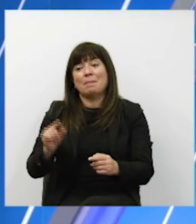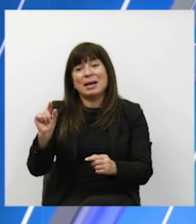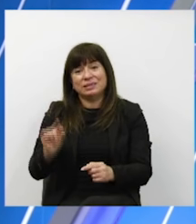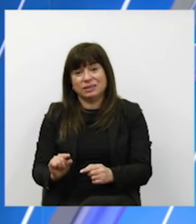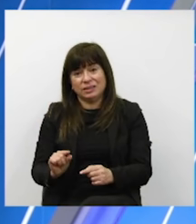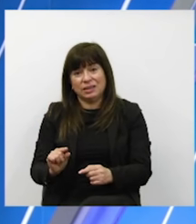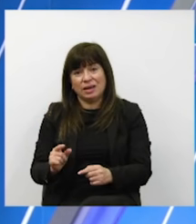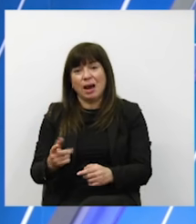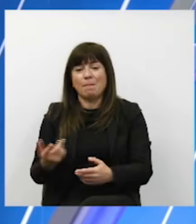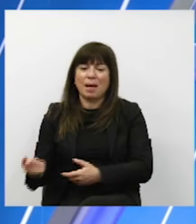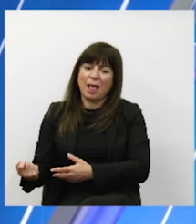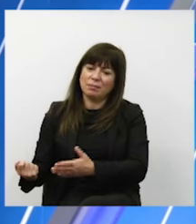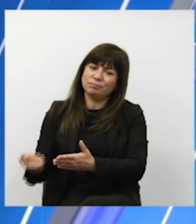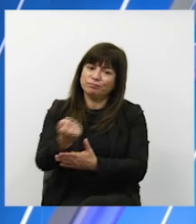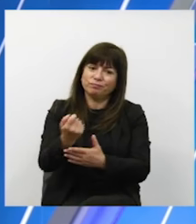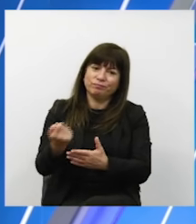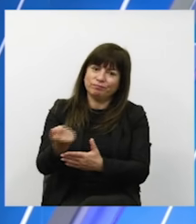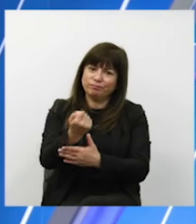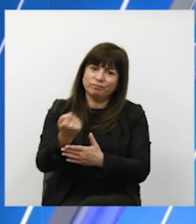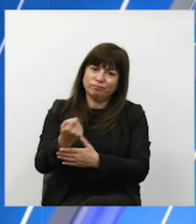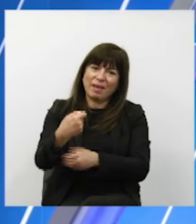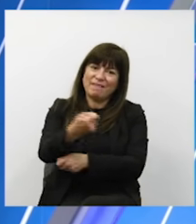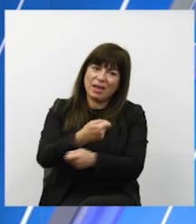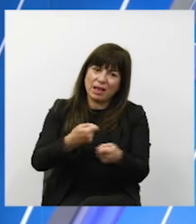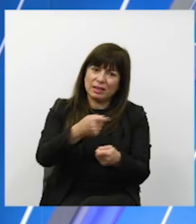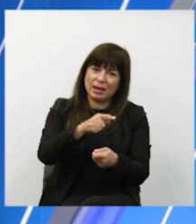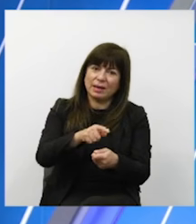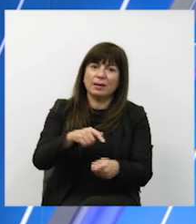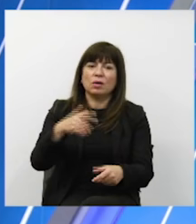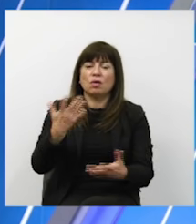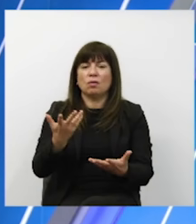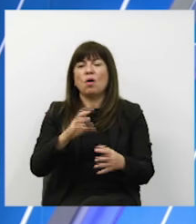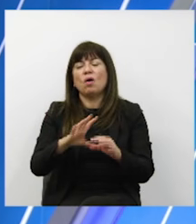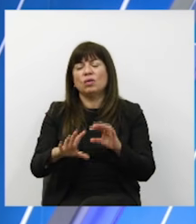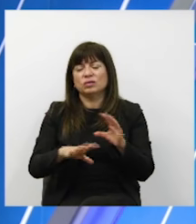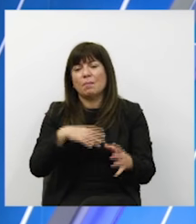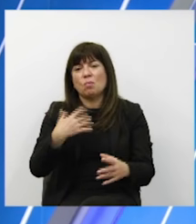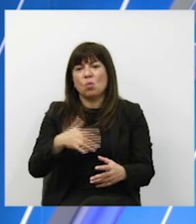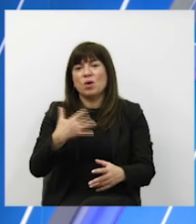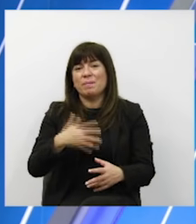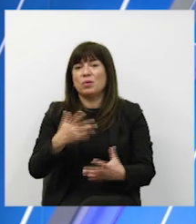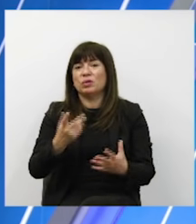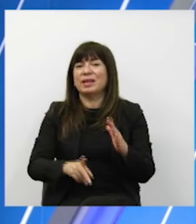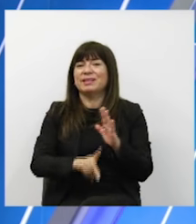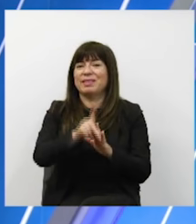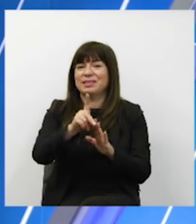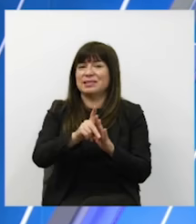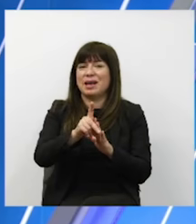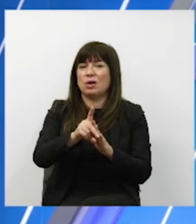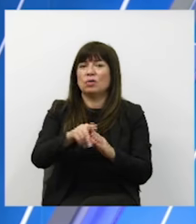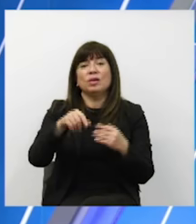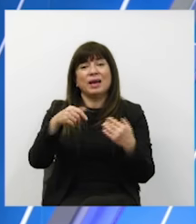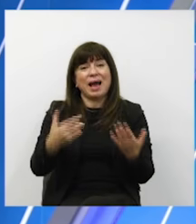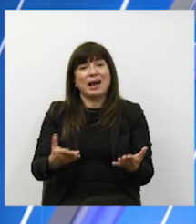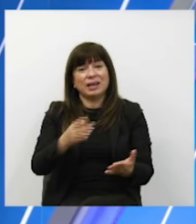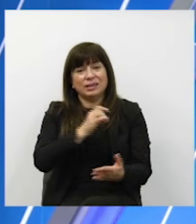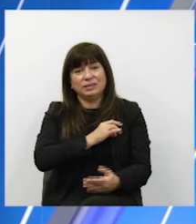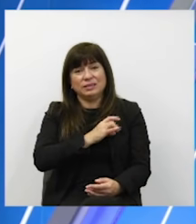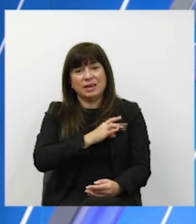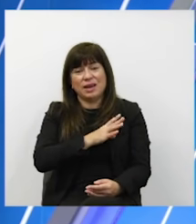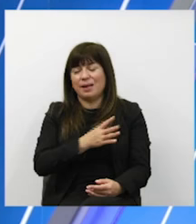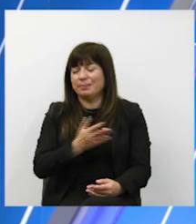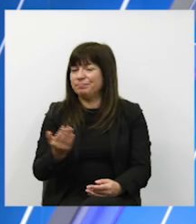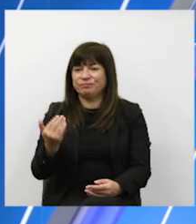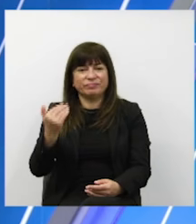ser proveedores. Es decir, son hubs muy importantes de desarrollo que de repente acá en Chile, por cómo se ha llevado la discusión política, ha pasado